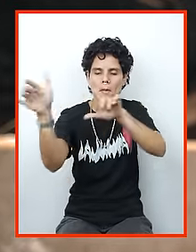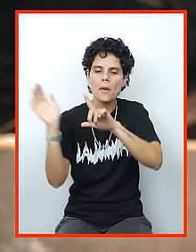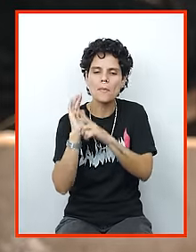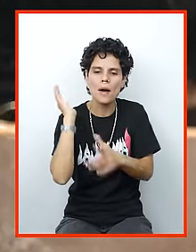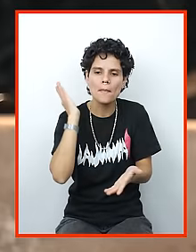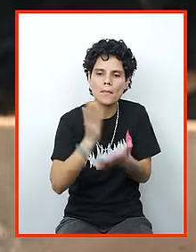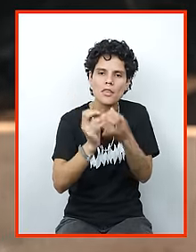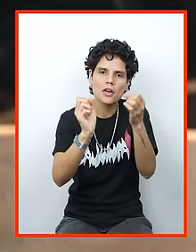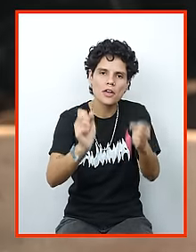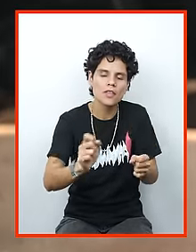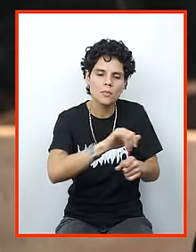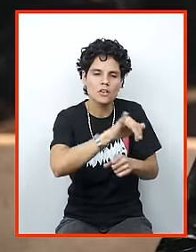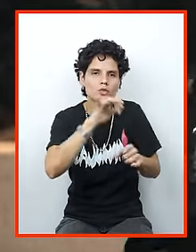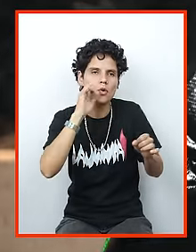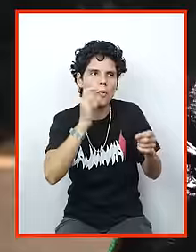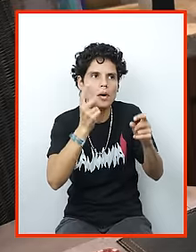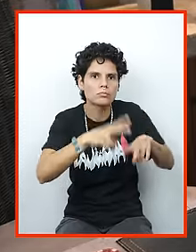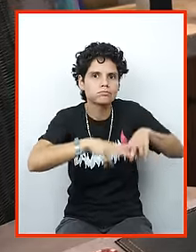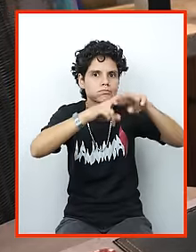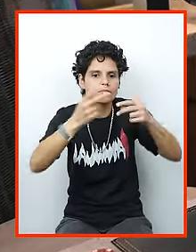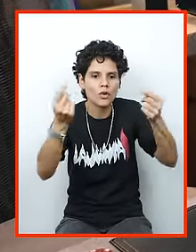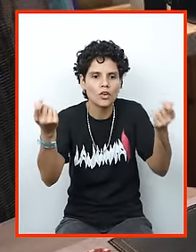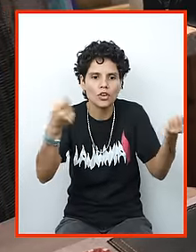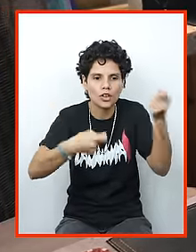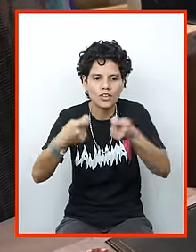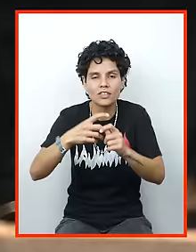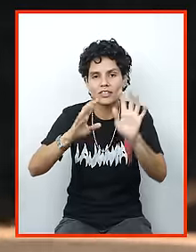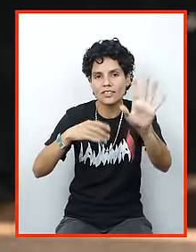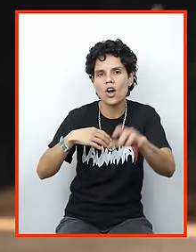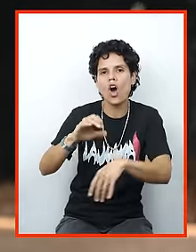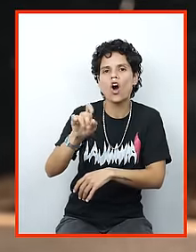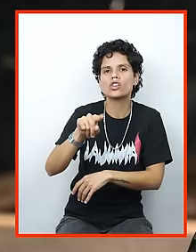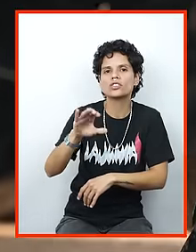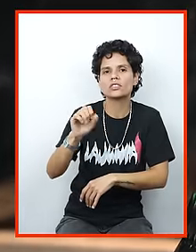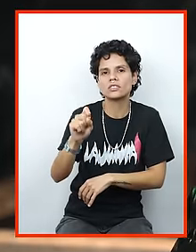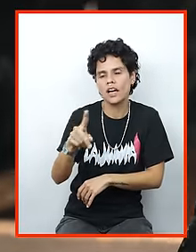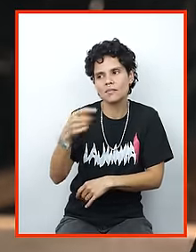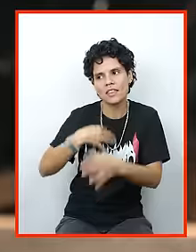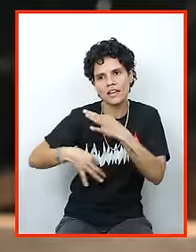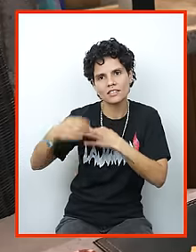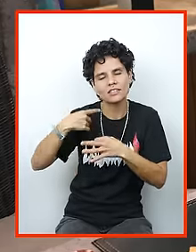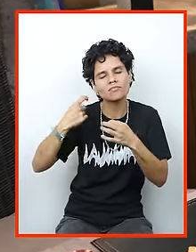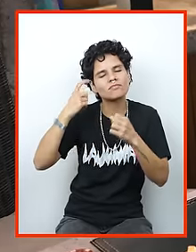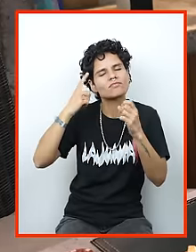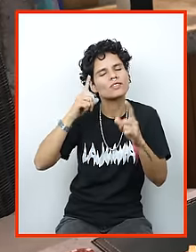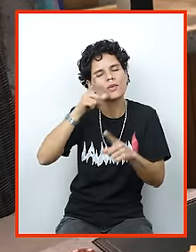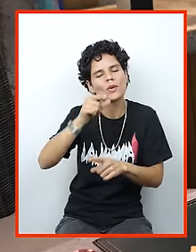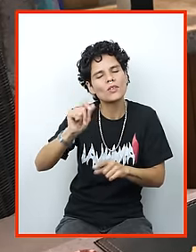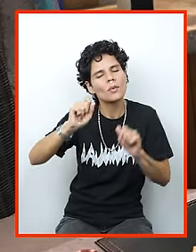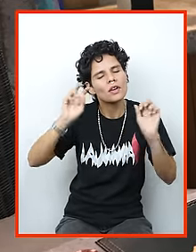con, hay que recuperarse. La frase de Oscar, ya nos vamos a recuperar.